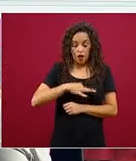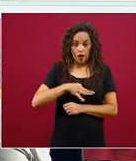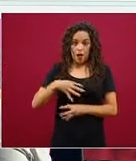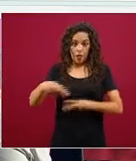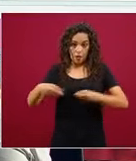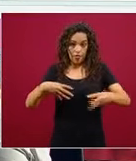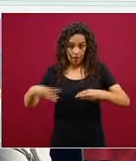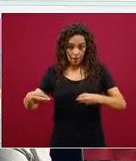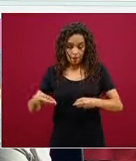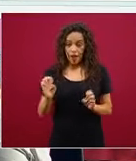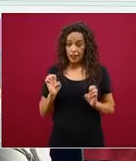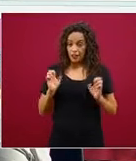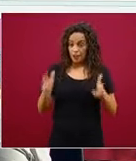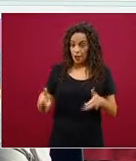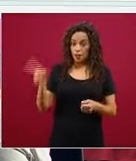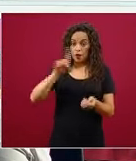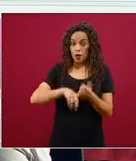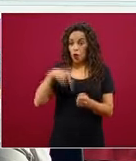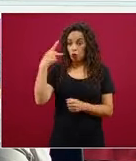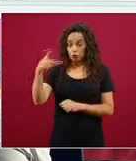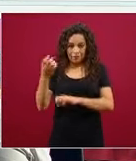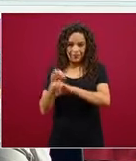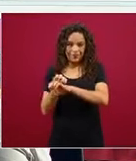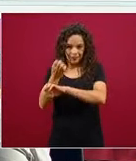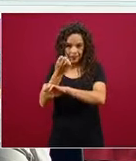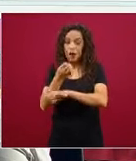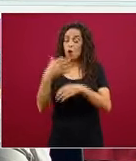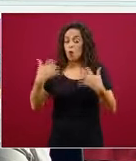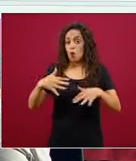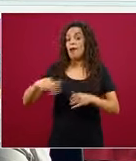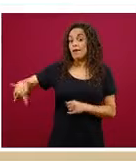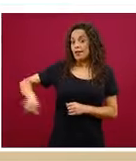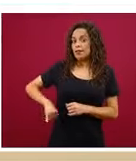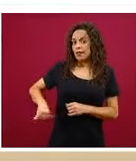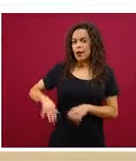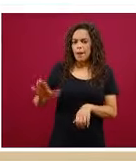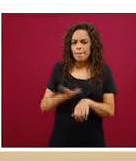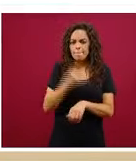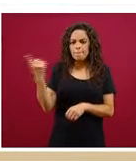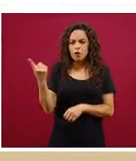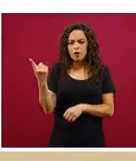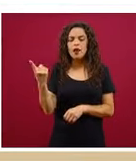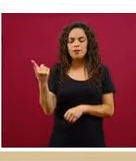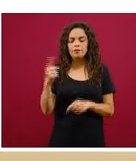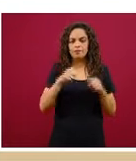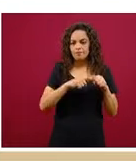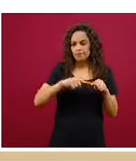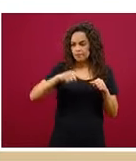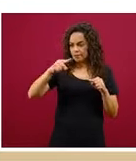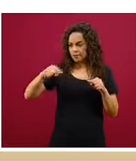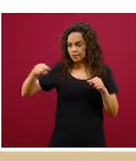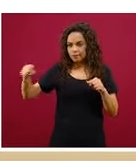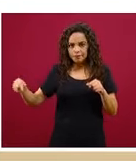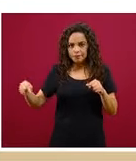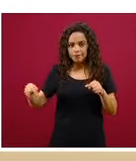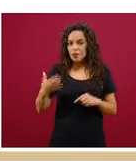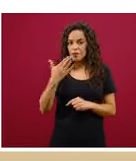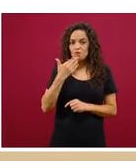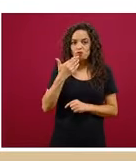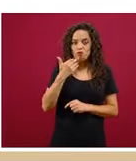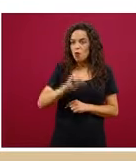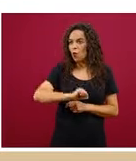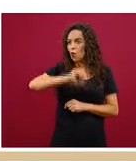Chiapas es un estado que tiene una particularidad muy interesante, porque es una curva que no la van a encontrar en ninguno de los otros 31